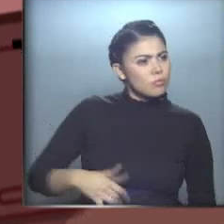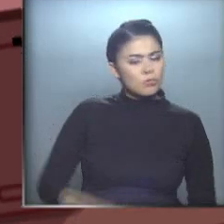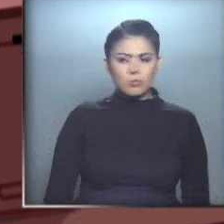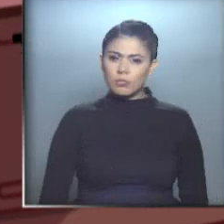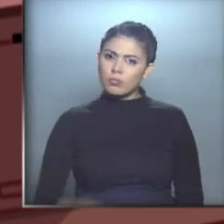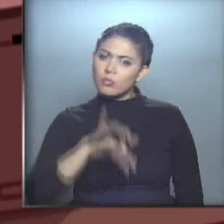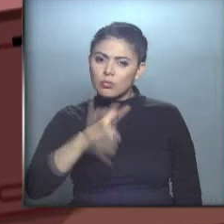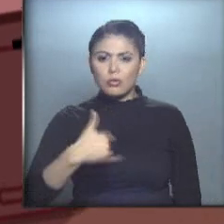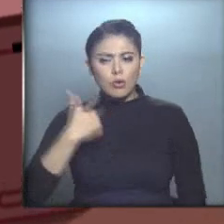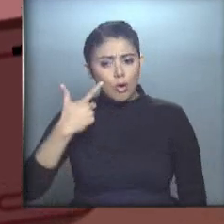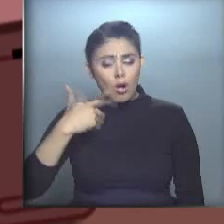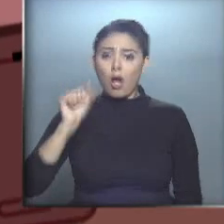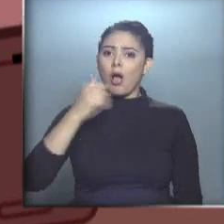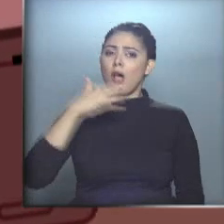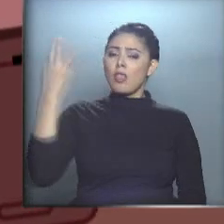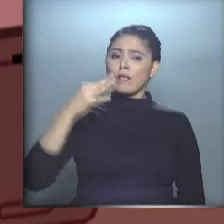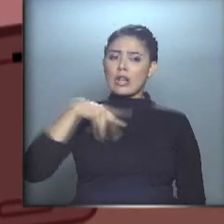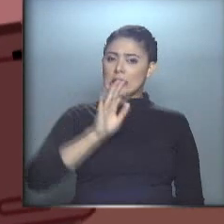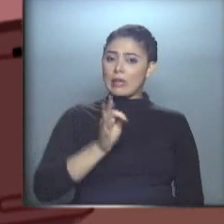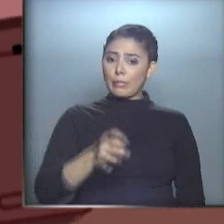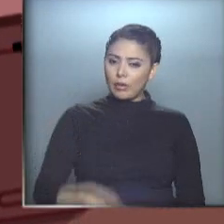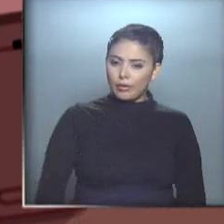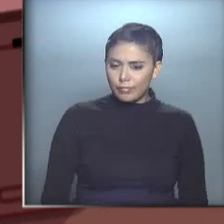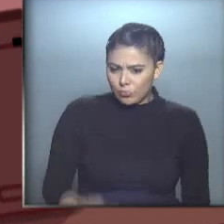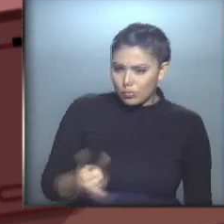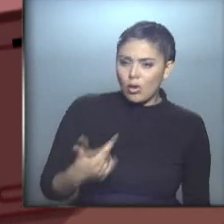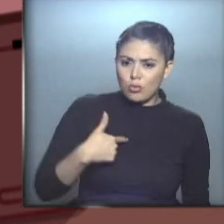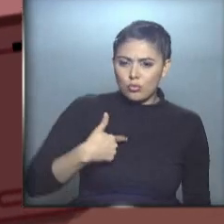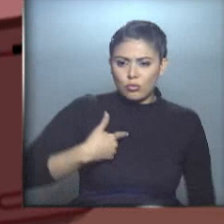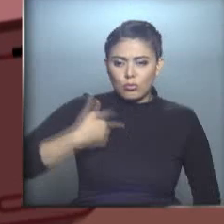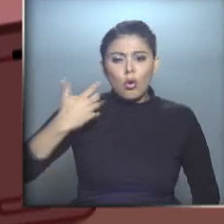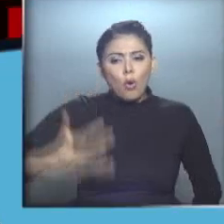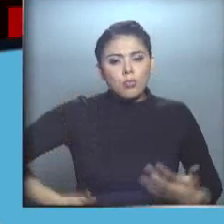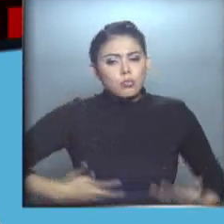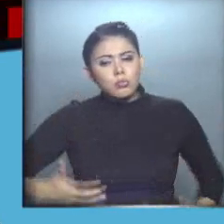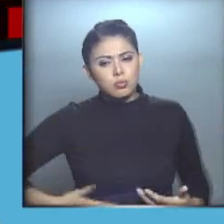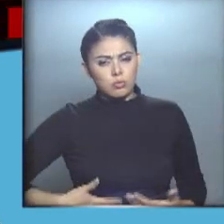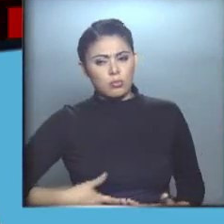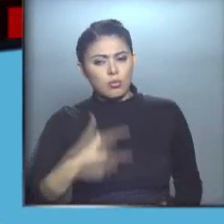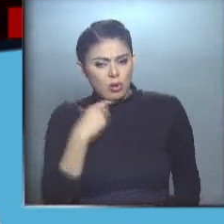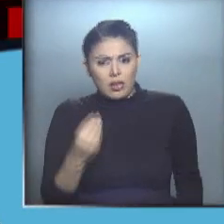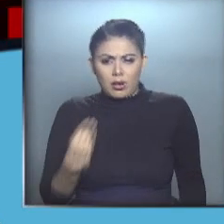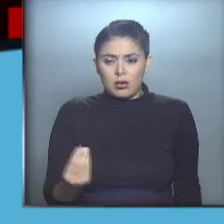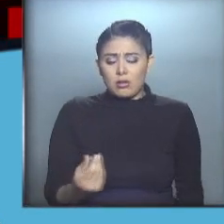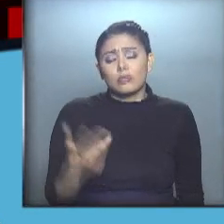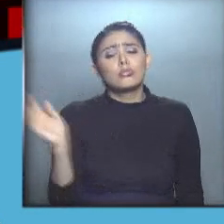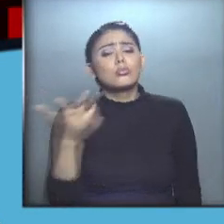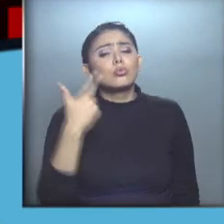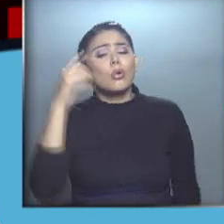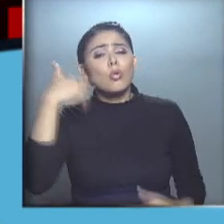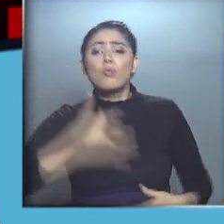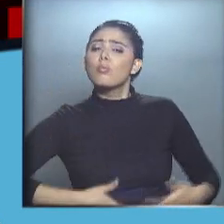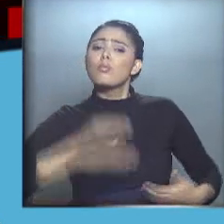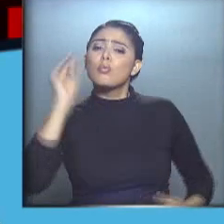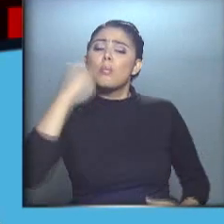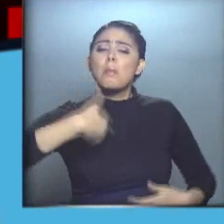¡Oh! Han descubierto mi verdadera identidad. ¡Claro que soy un mono astronauta, niño! ¿Qué esperabas? Los monos somos más